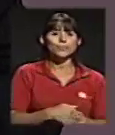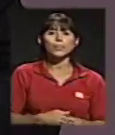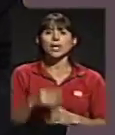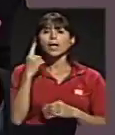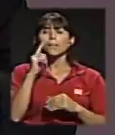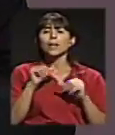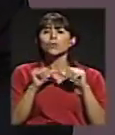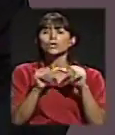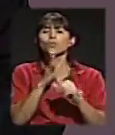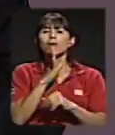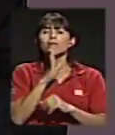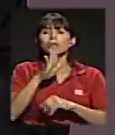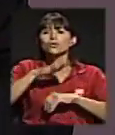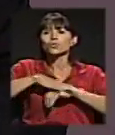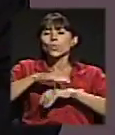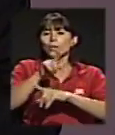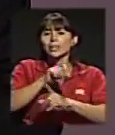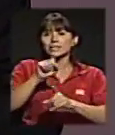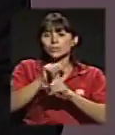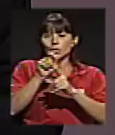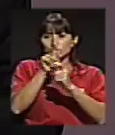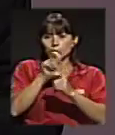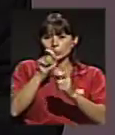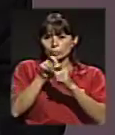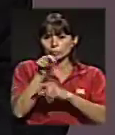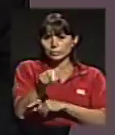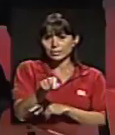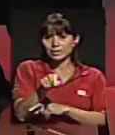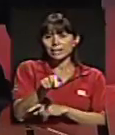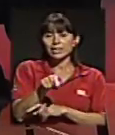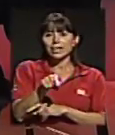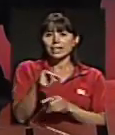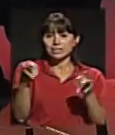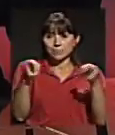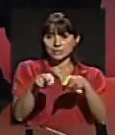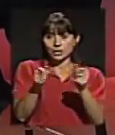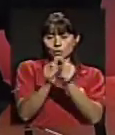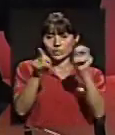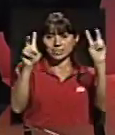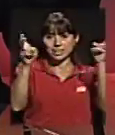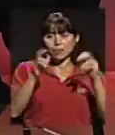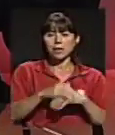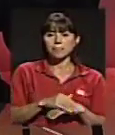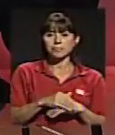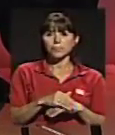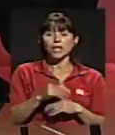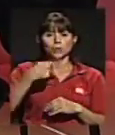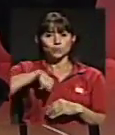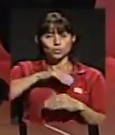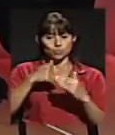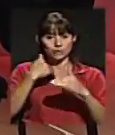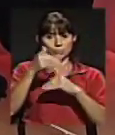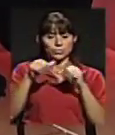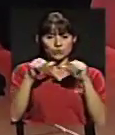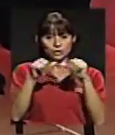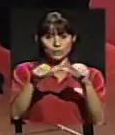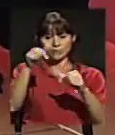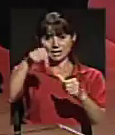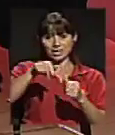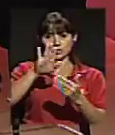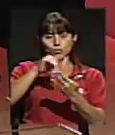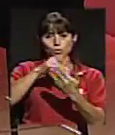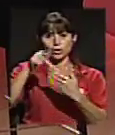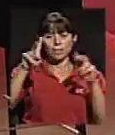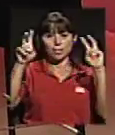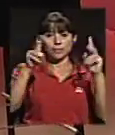enterándonos de los detalles de este tema, volveremos dentro de unos minutos aquí a su